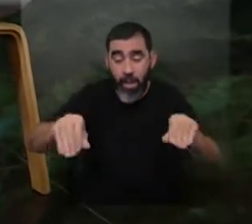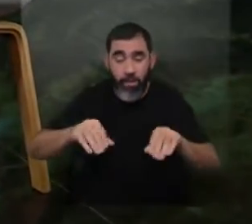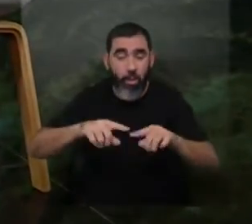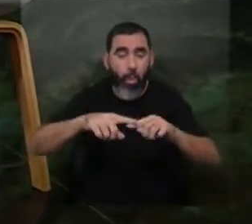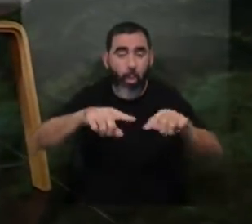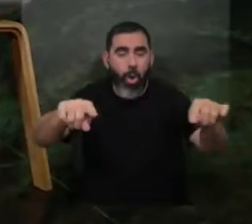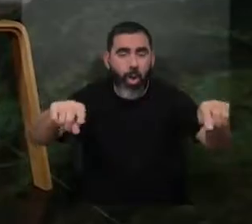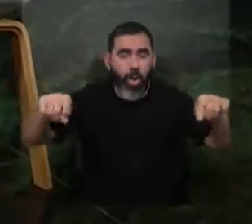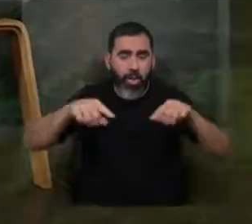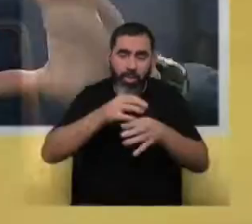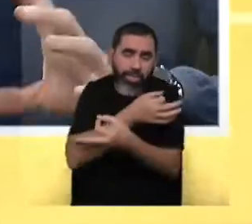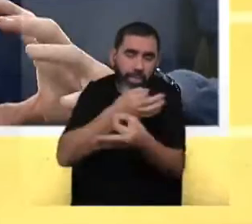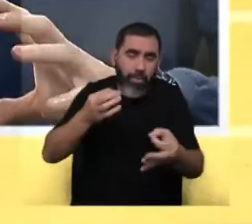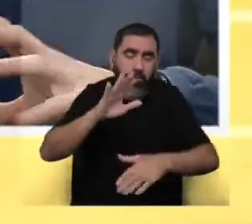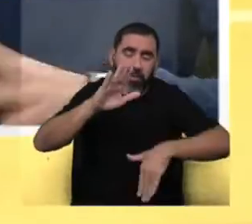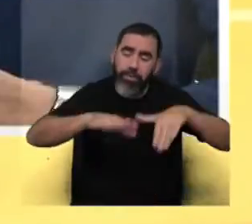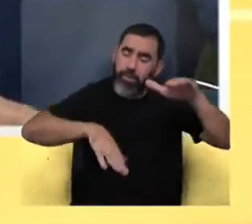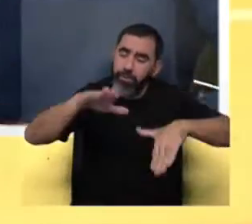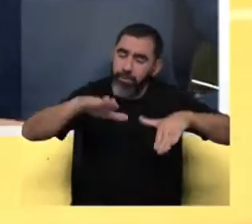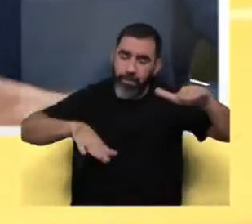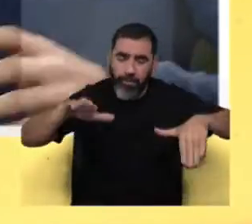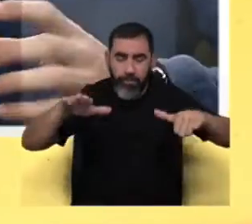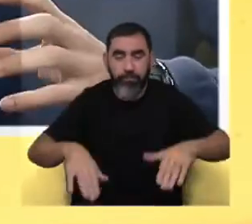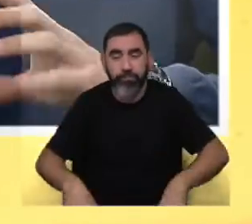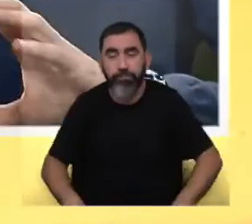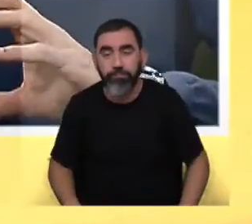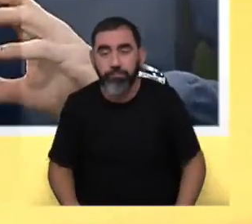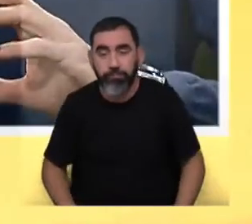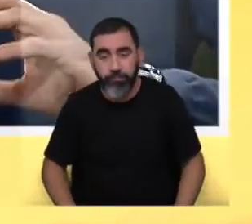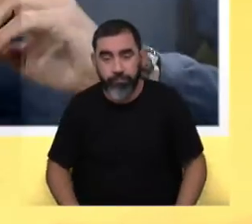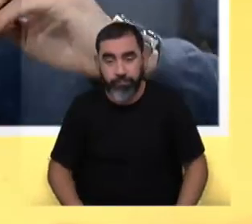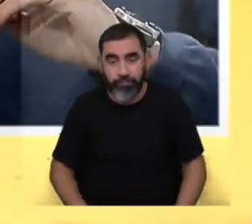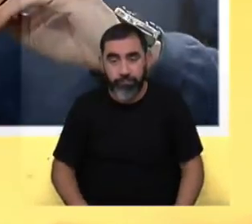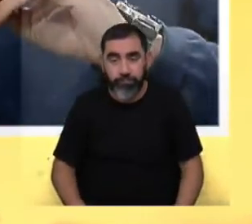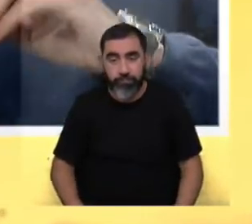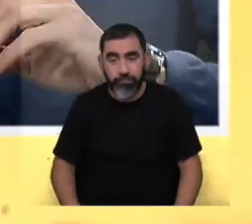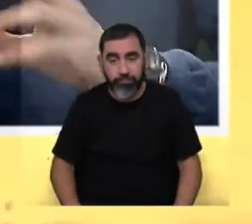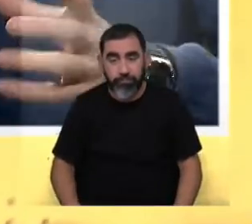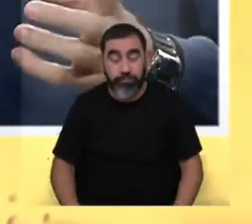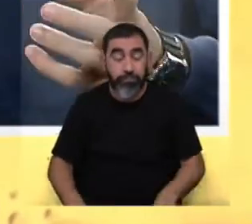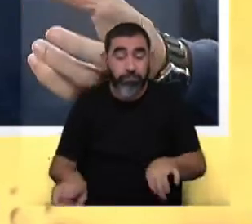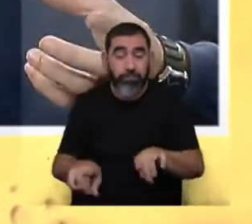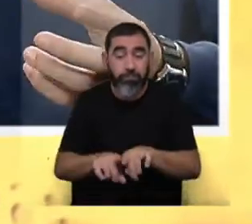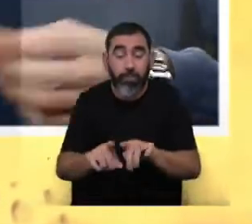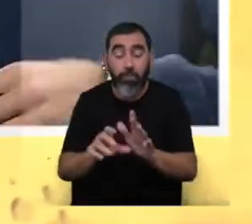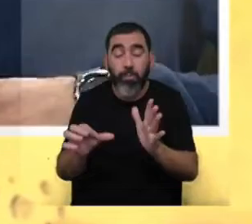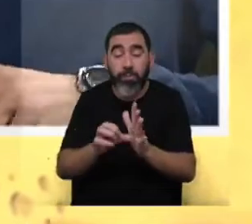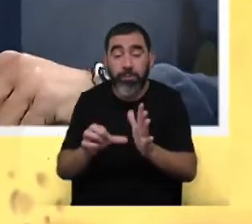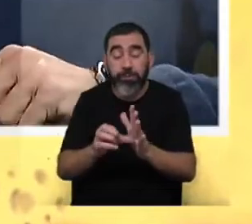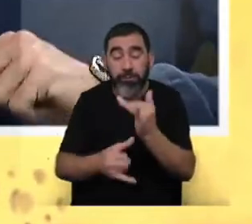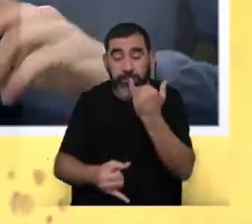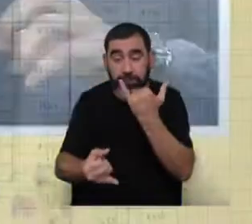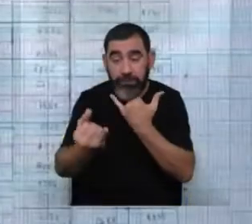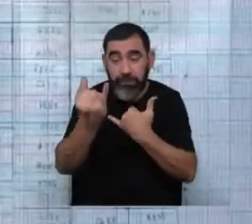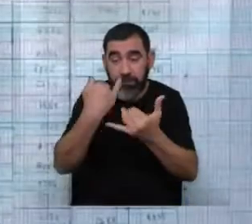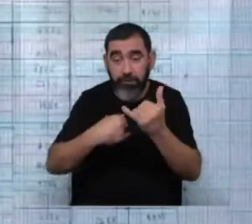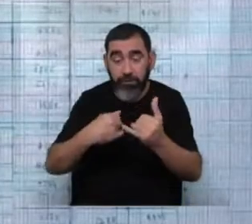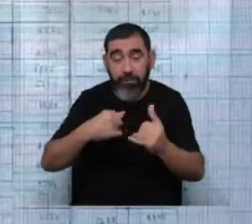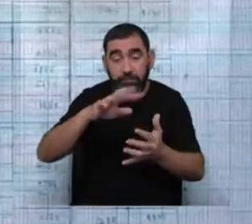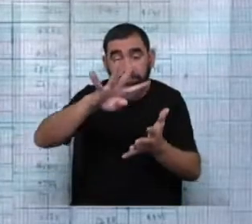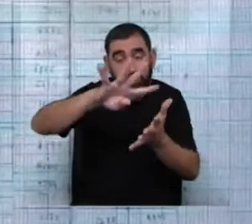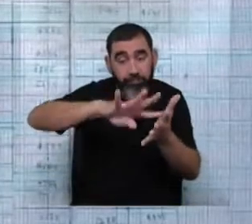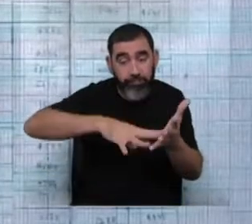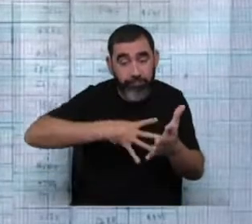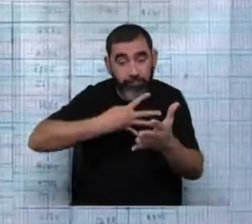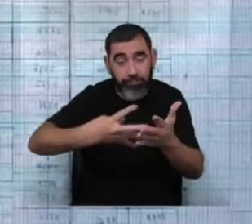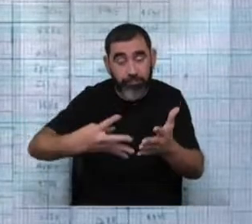cuadrada perfecta, sino que realmente son bastante irregular, y lo que generamos es, con el mismo sistema de información geográfica, un grillado que